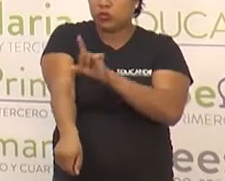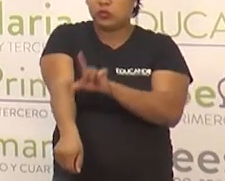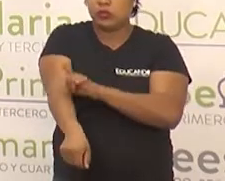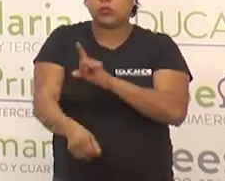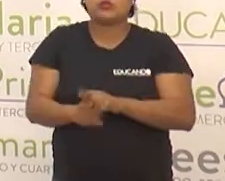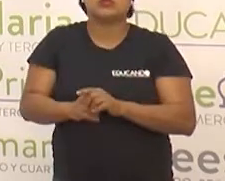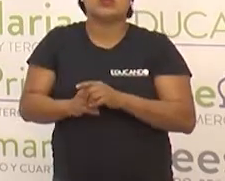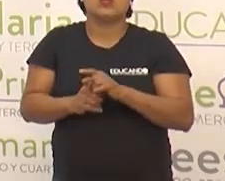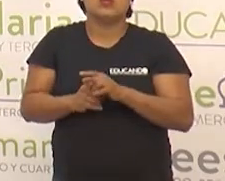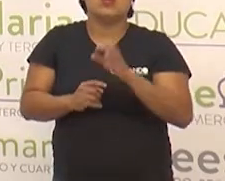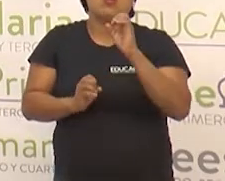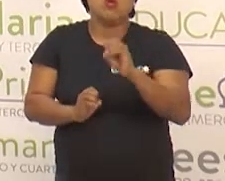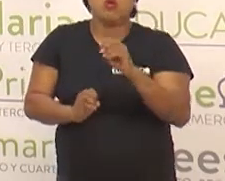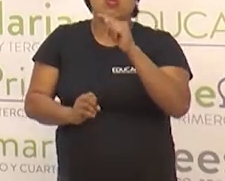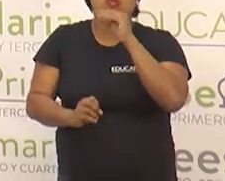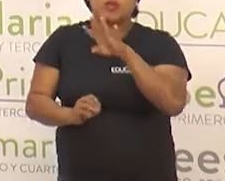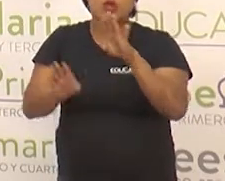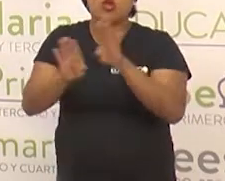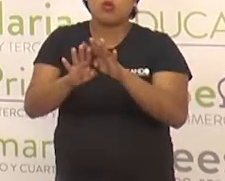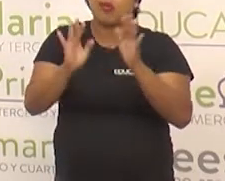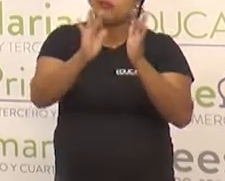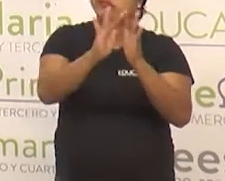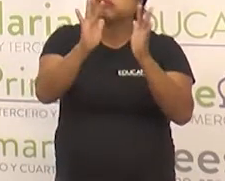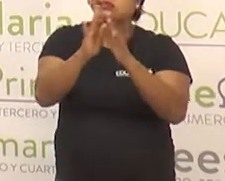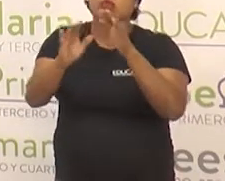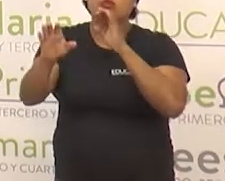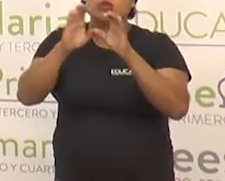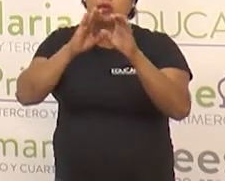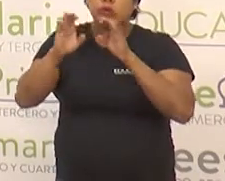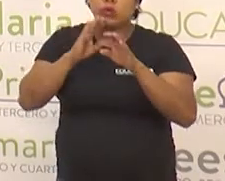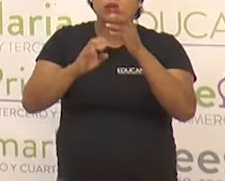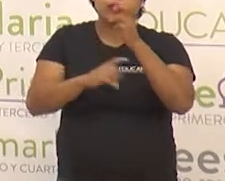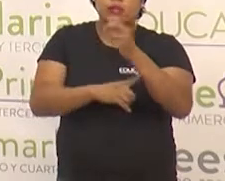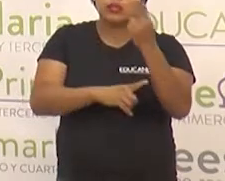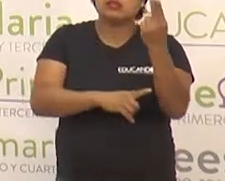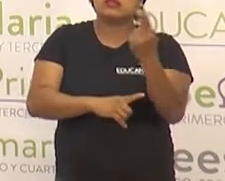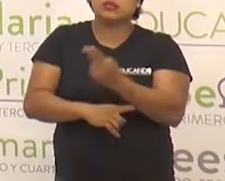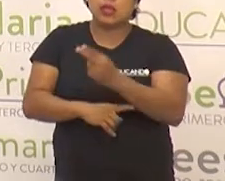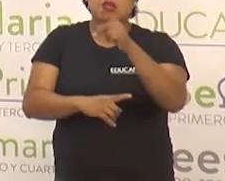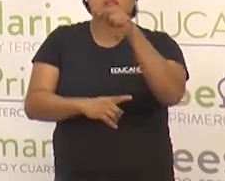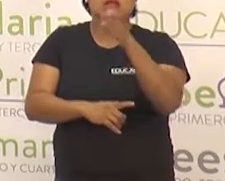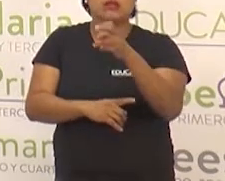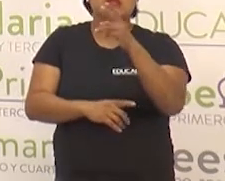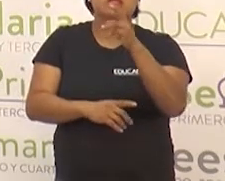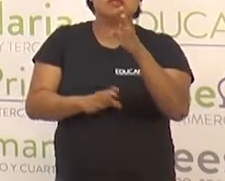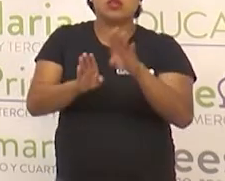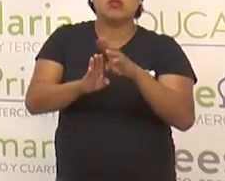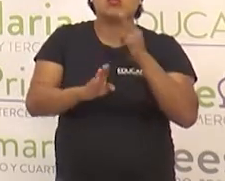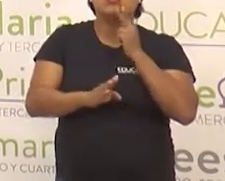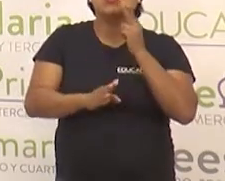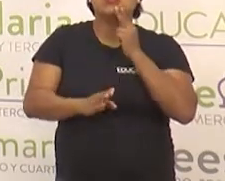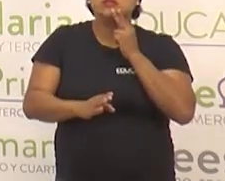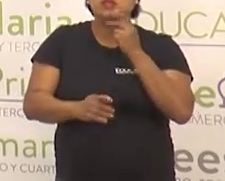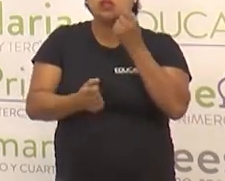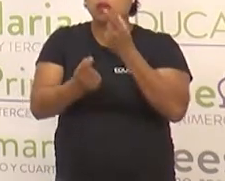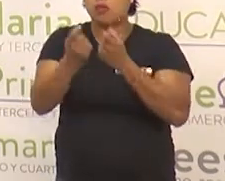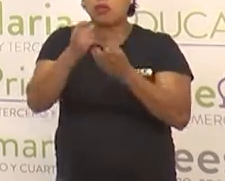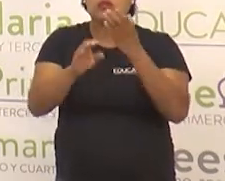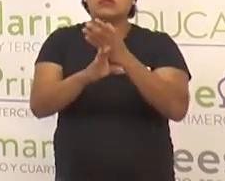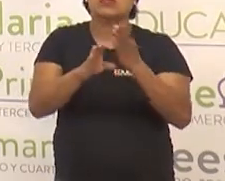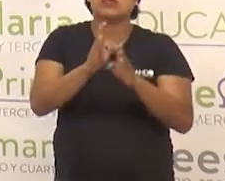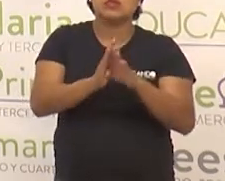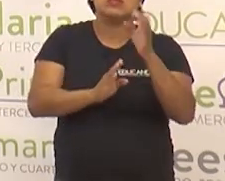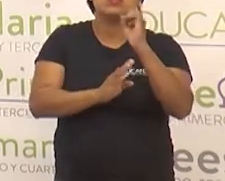con la luz o los medios de comunicación y sea necesario estar utilizando